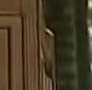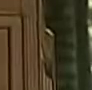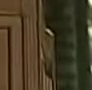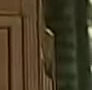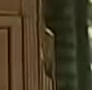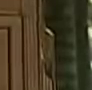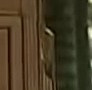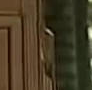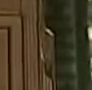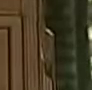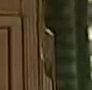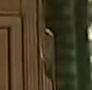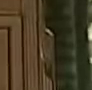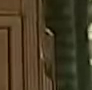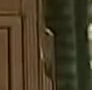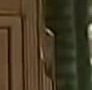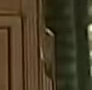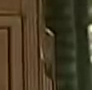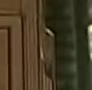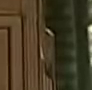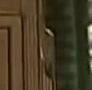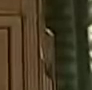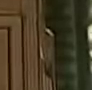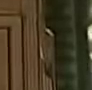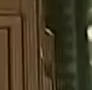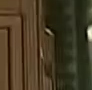favor. ¡A discreción! ¡Sí!